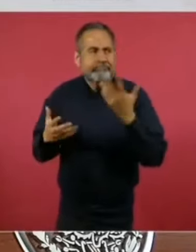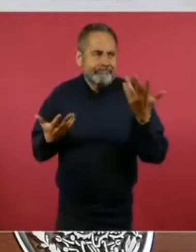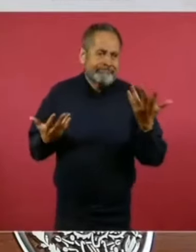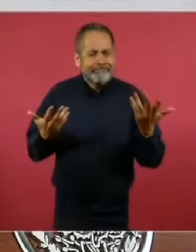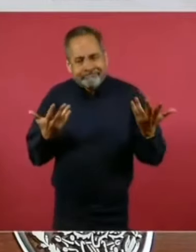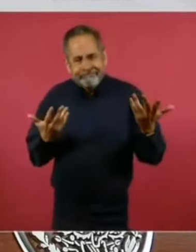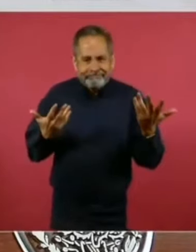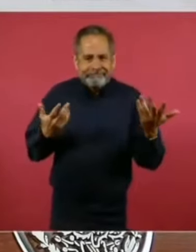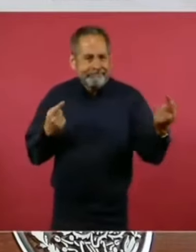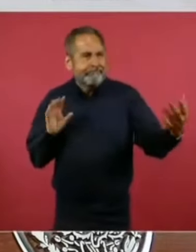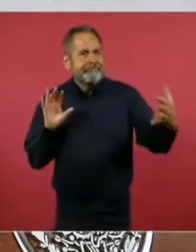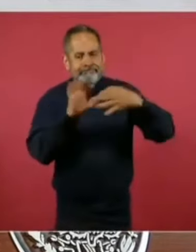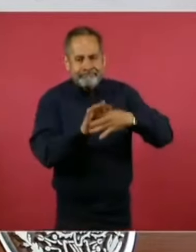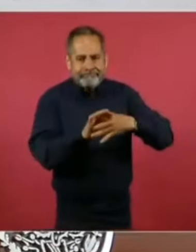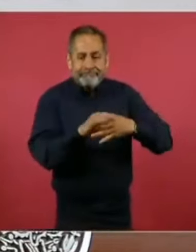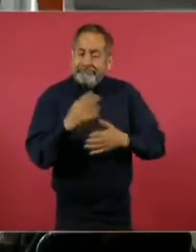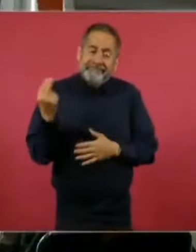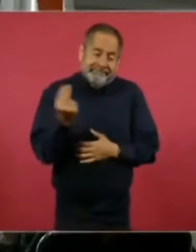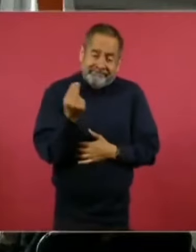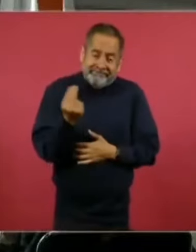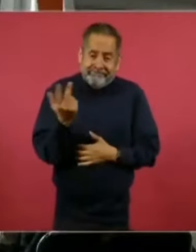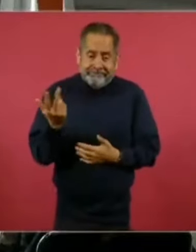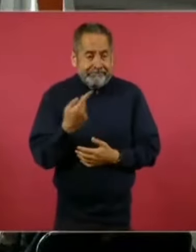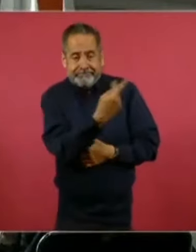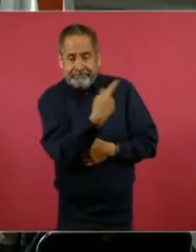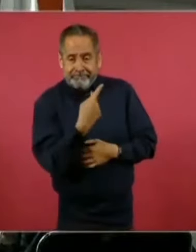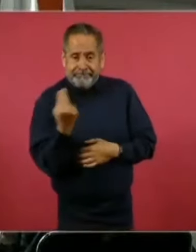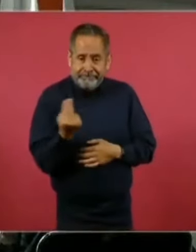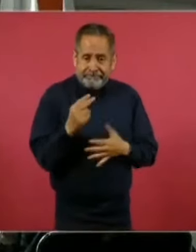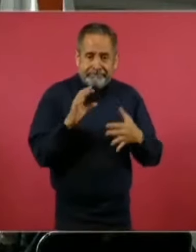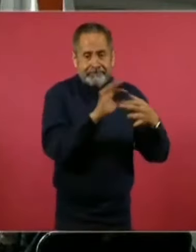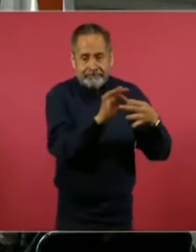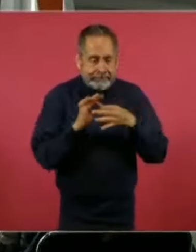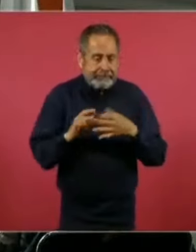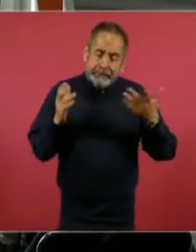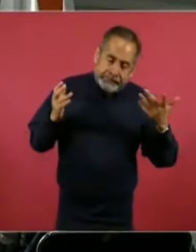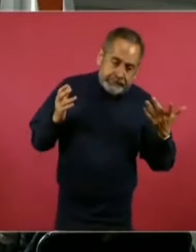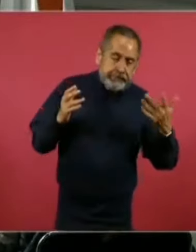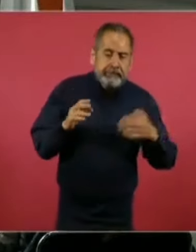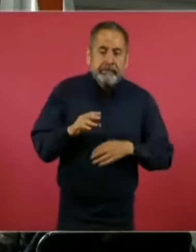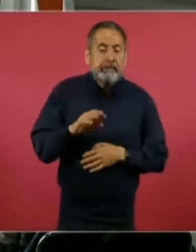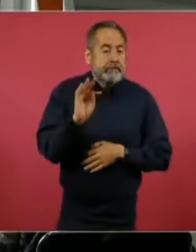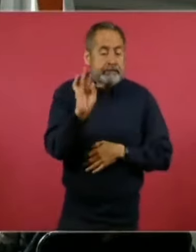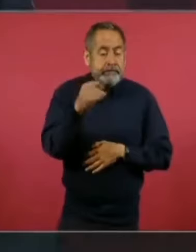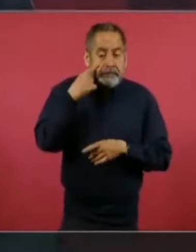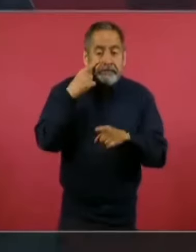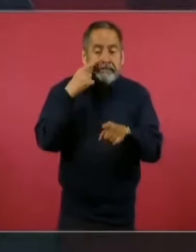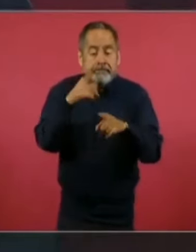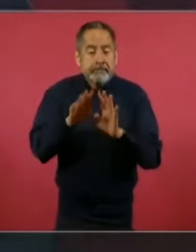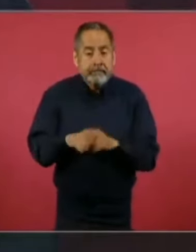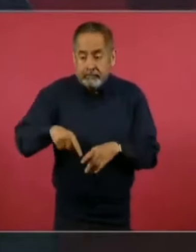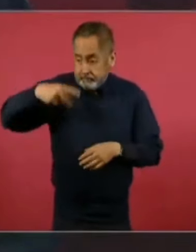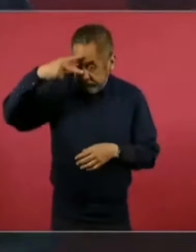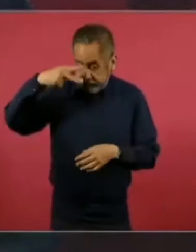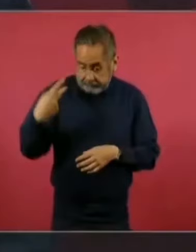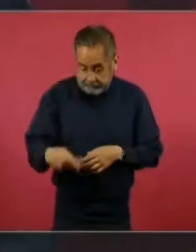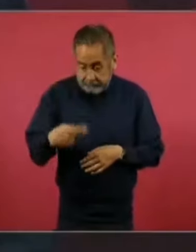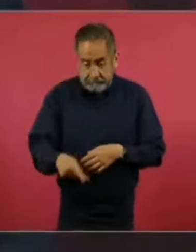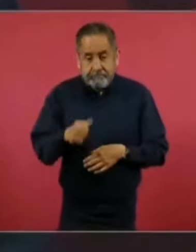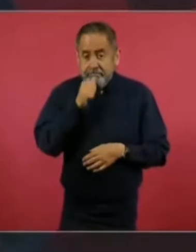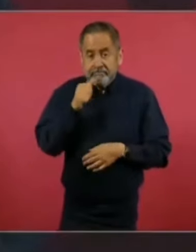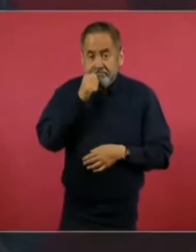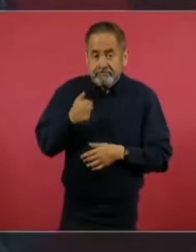y necesitamos también, en tanto no se logre la autosuficiencia